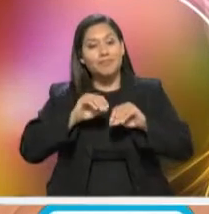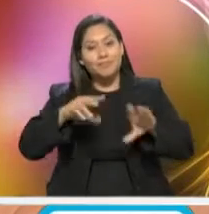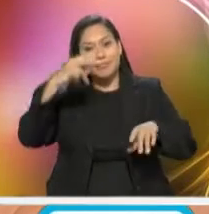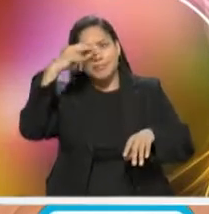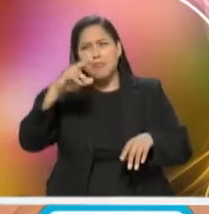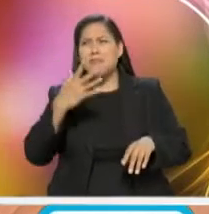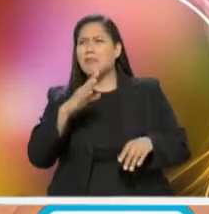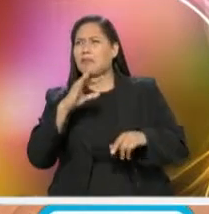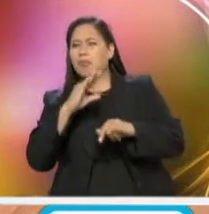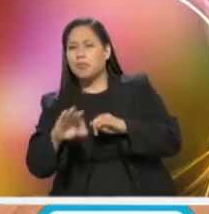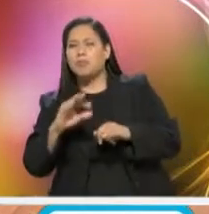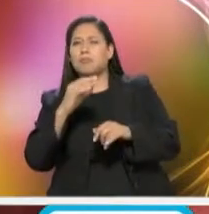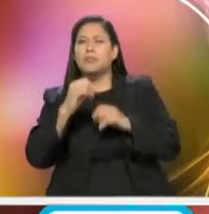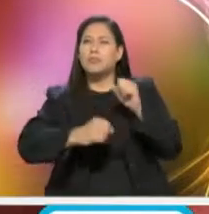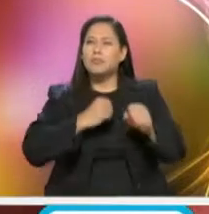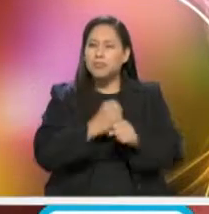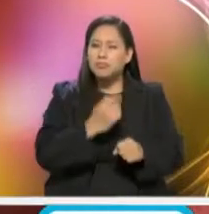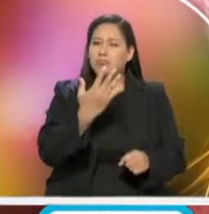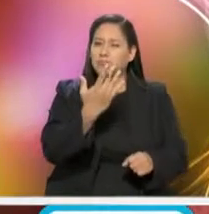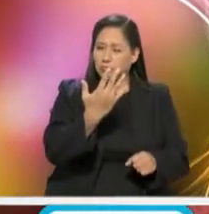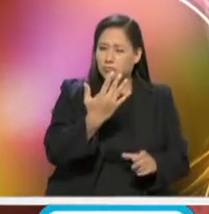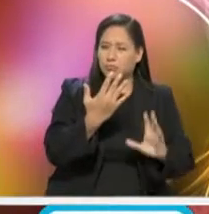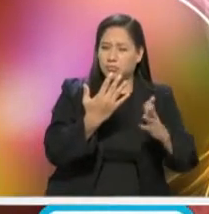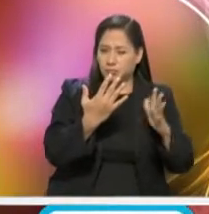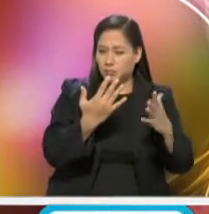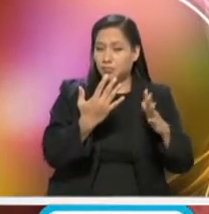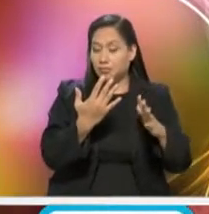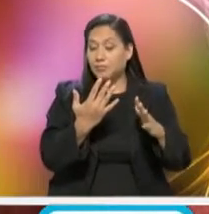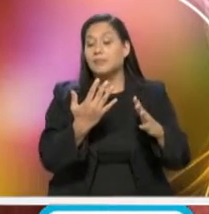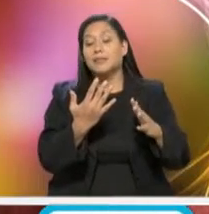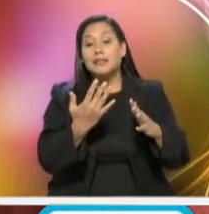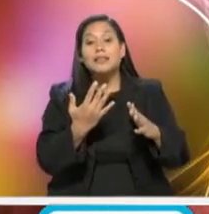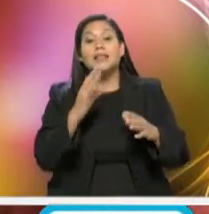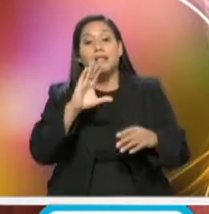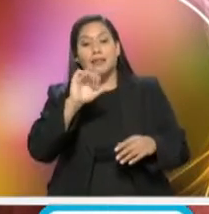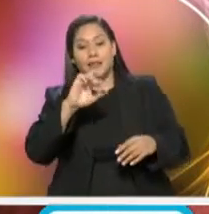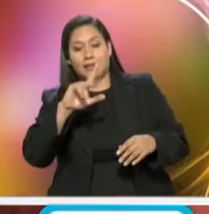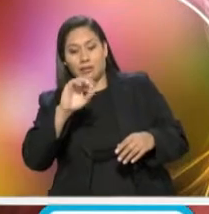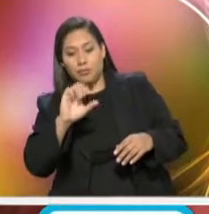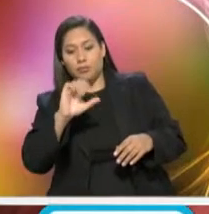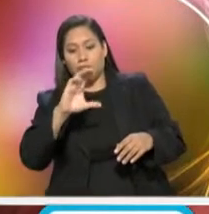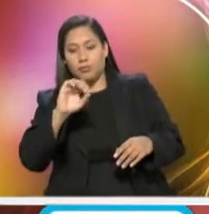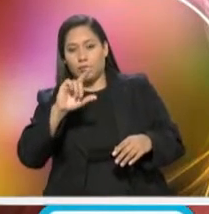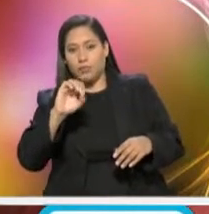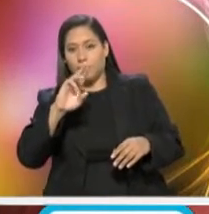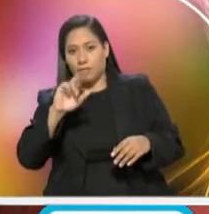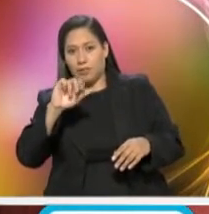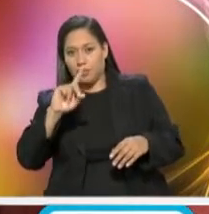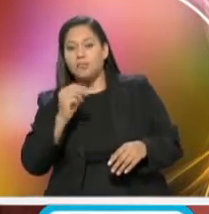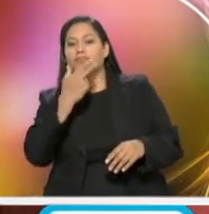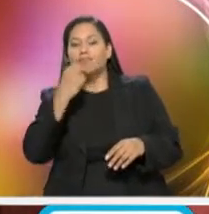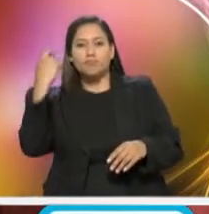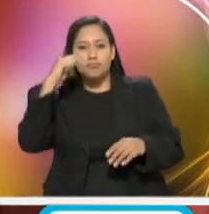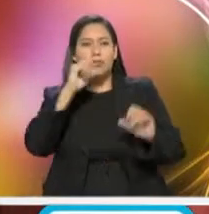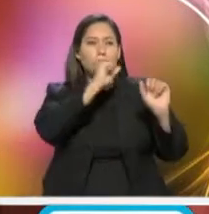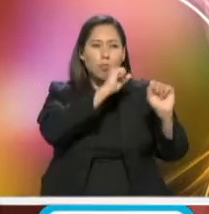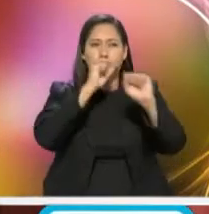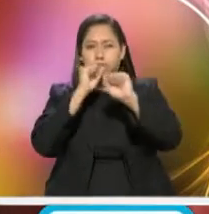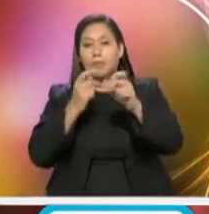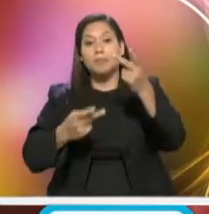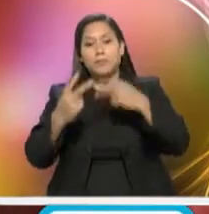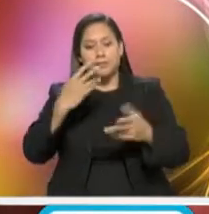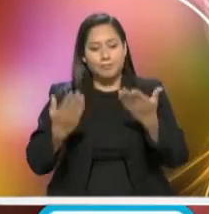México a finales de los años 50. ¿Sí? Y Carlos Colorado, un tabasqueño, un trompetista que vino a estudiar